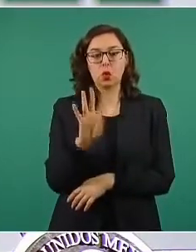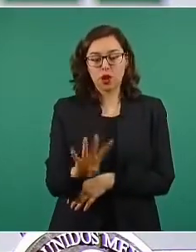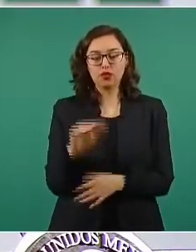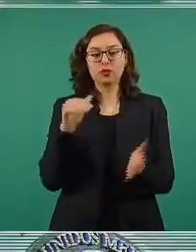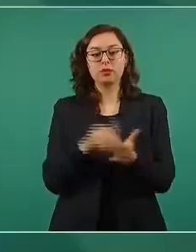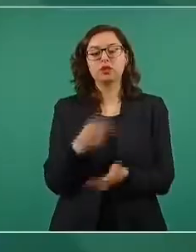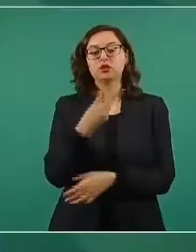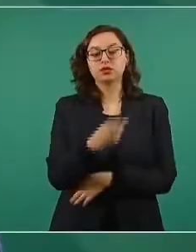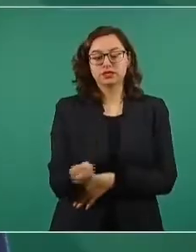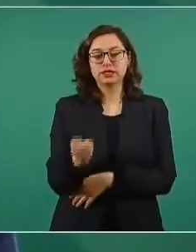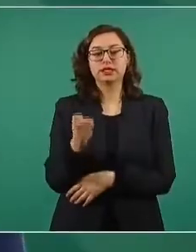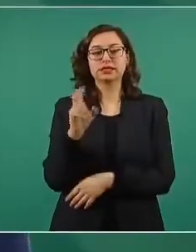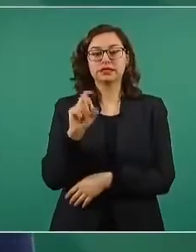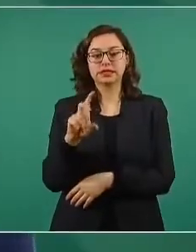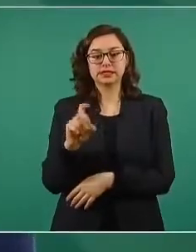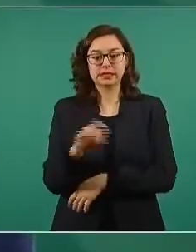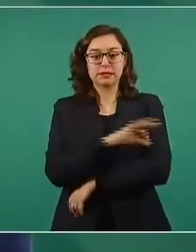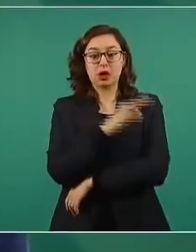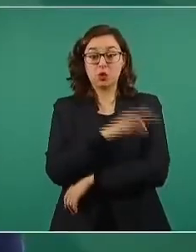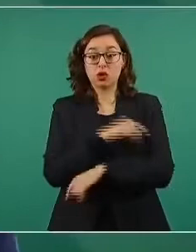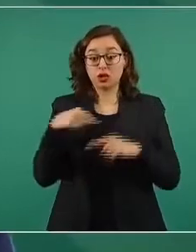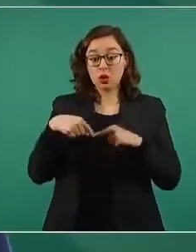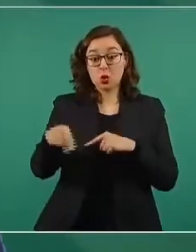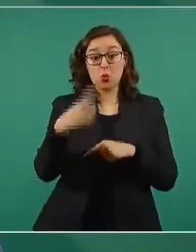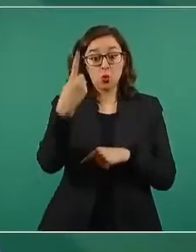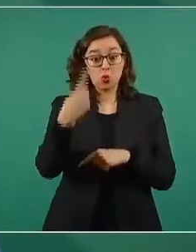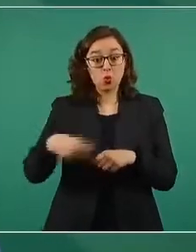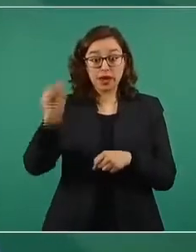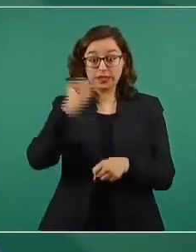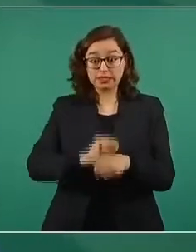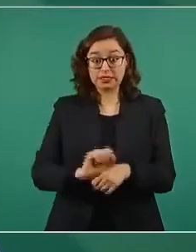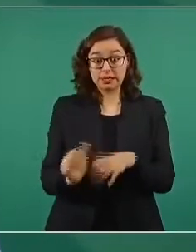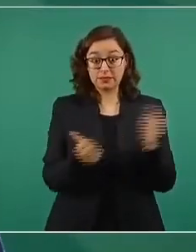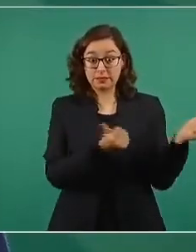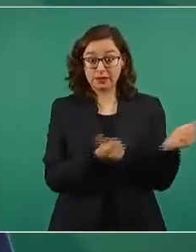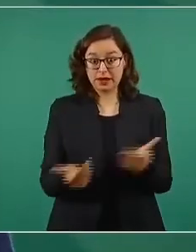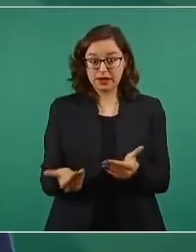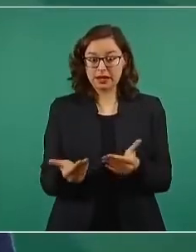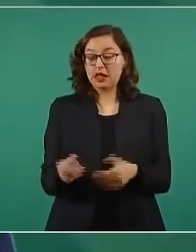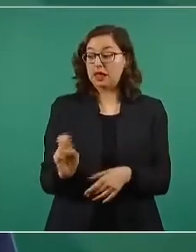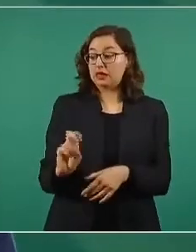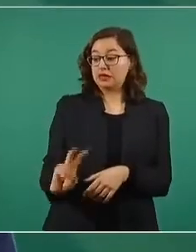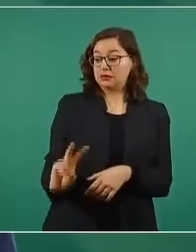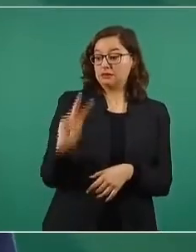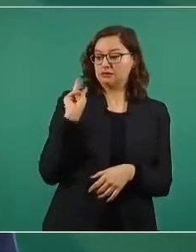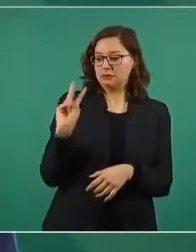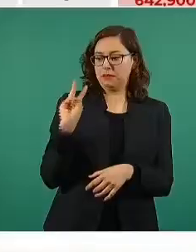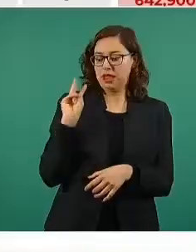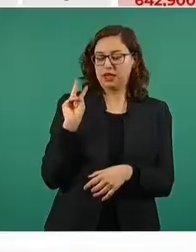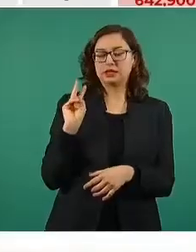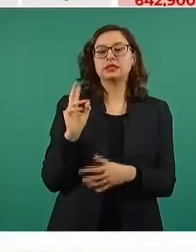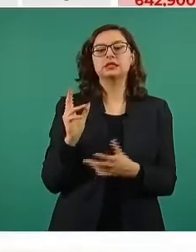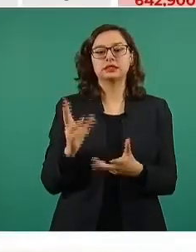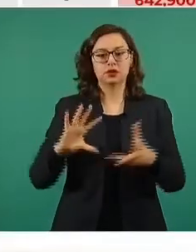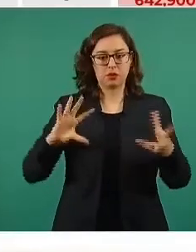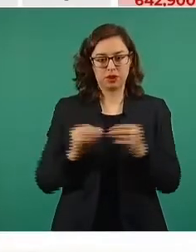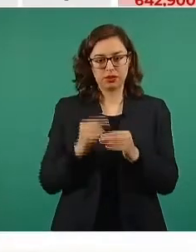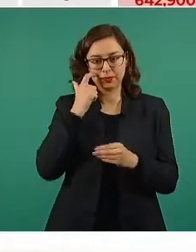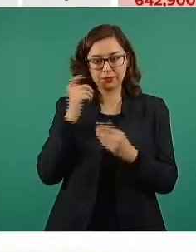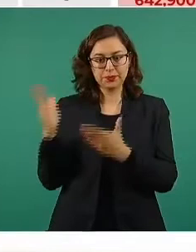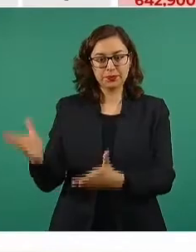3.104.230 vacunas. Estamos incluyendo aquí lo del viernes pasado, que no fue comunicado en los calendarios